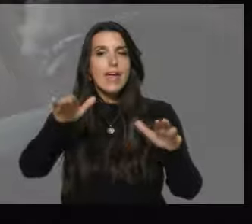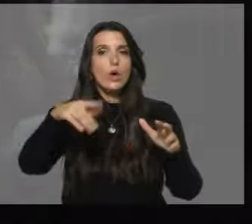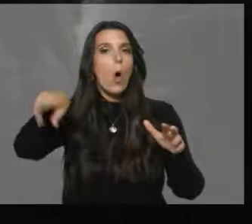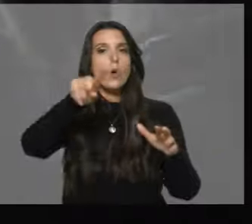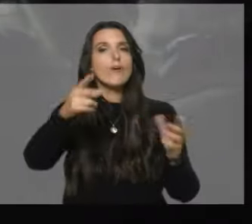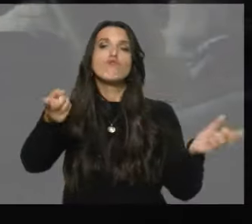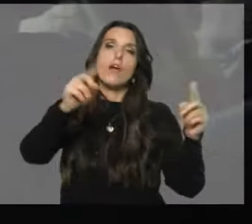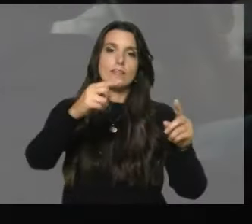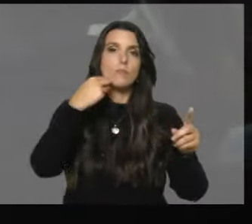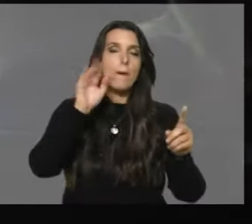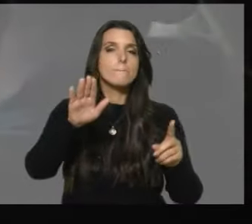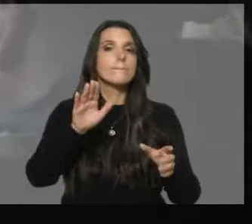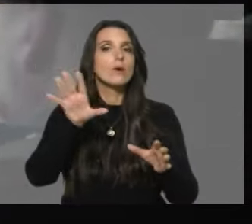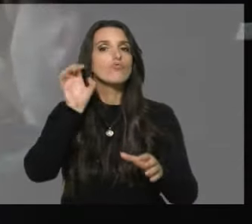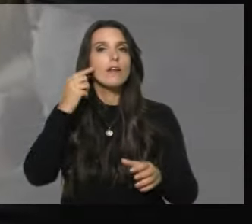disponen luego desde allí.